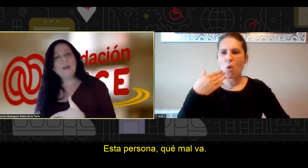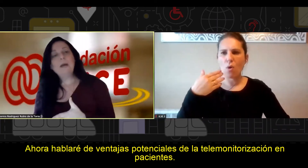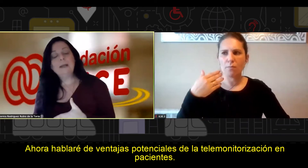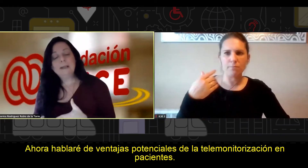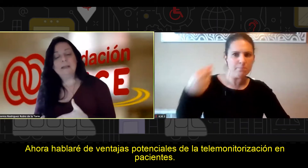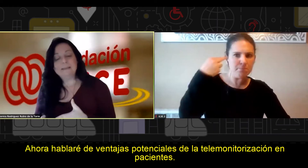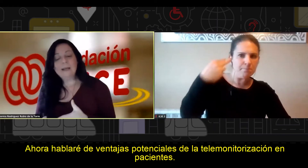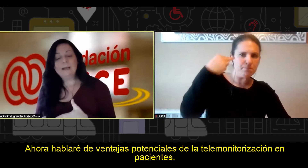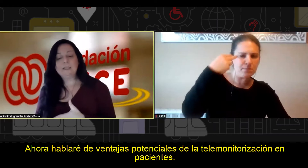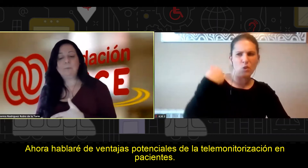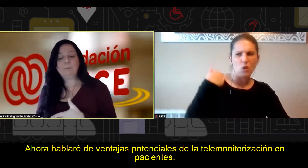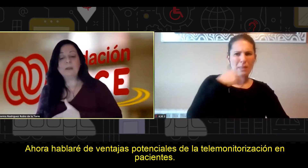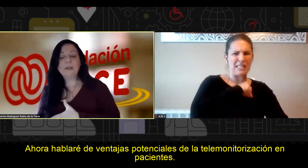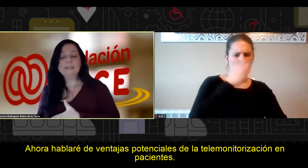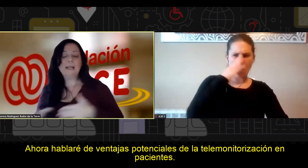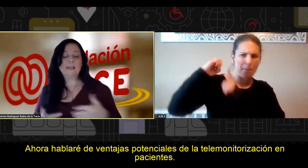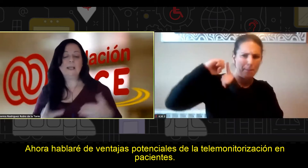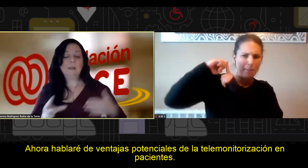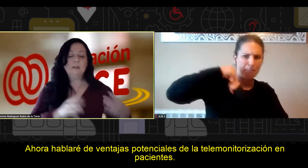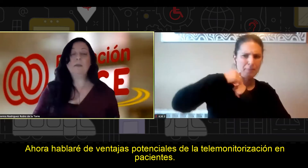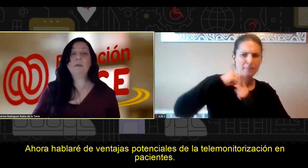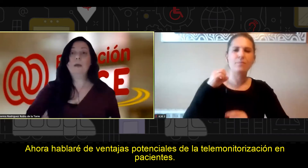Ahora hablaré de ventajas y potenciales de la